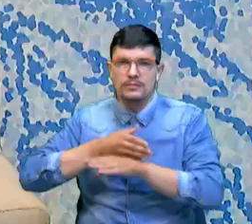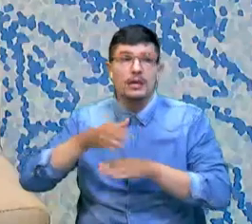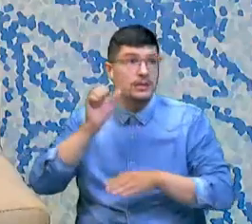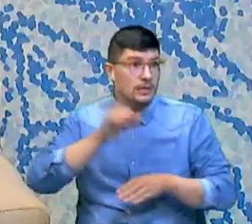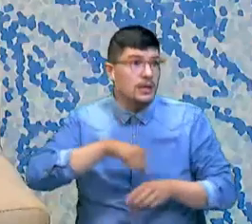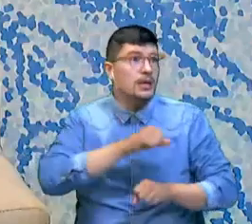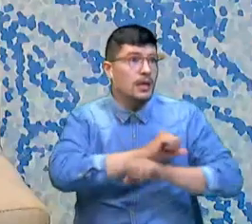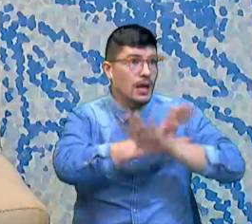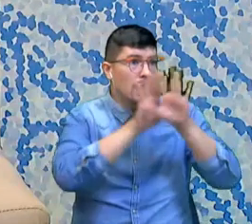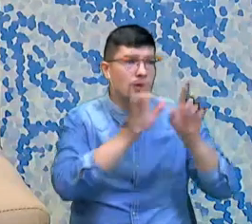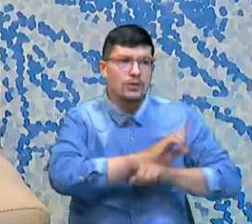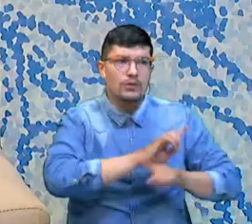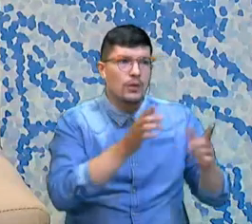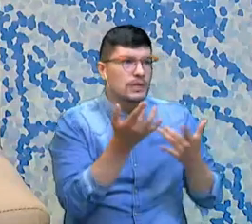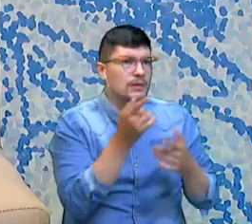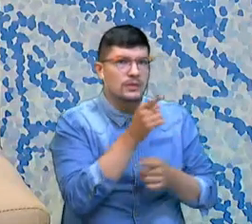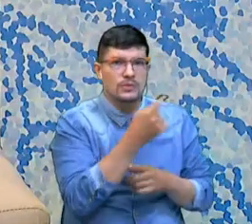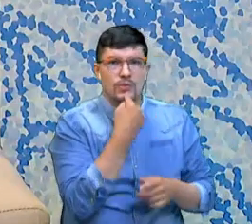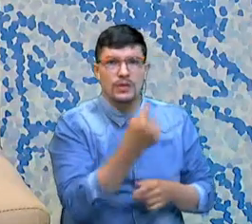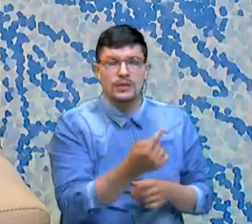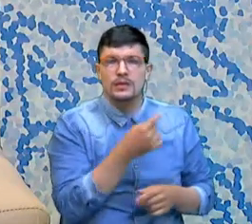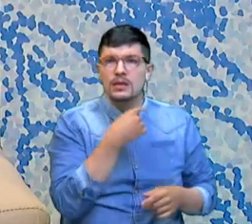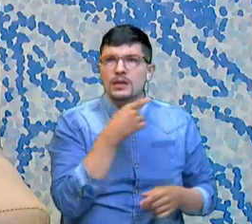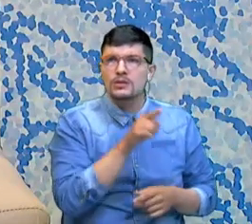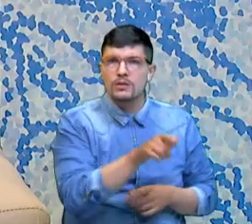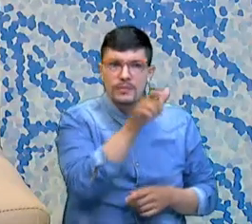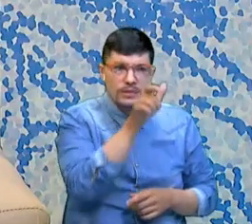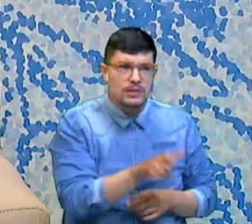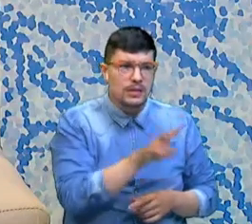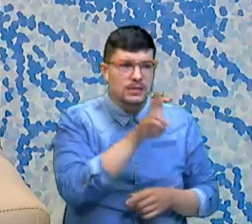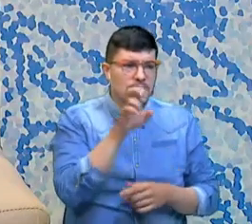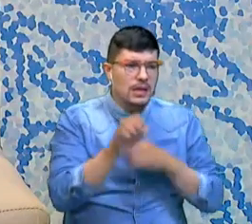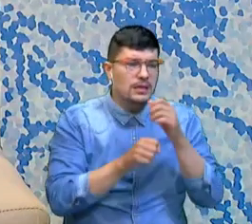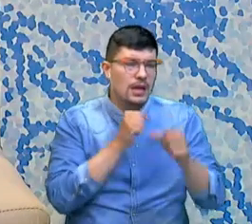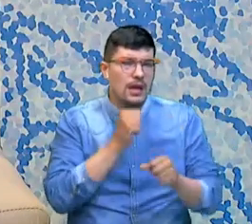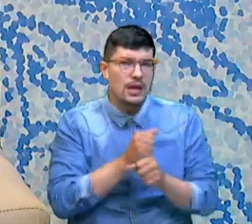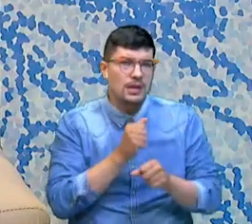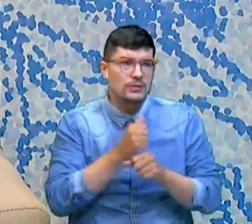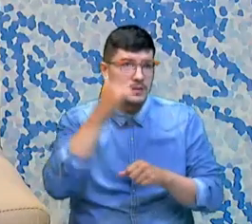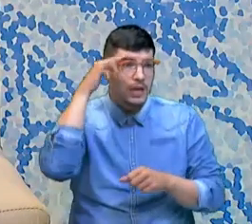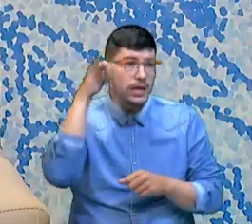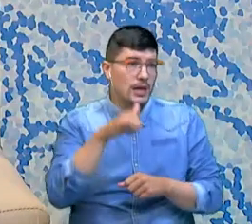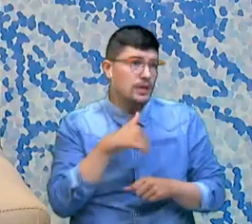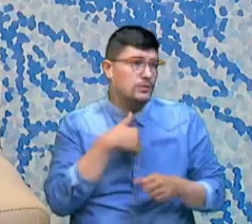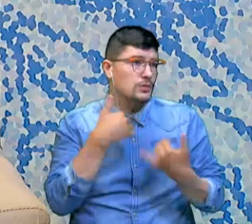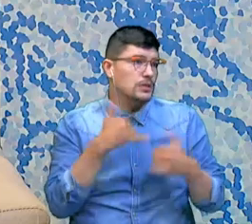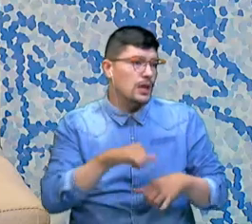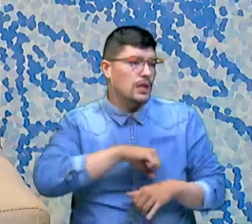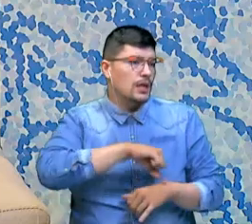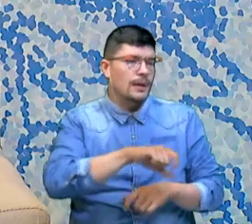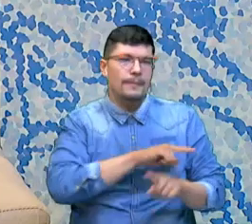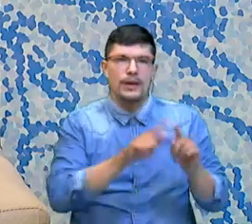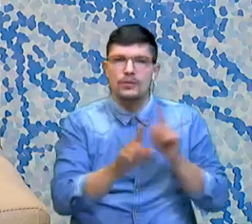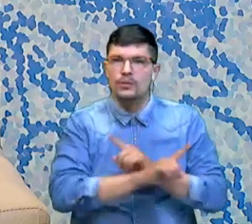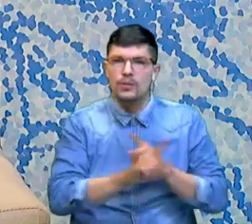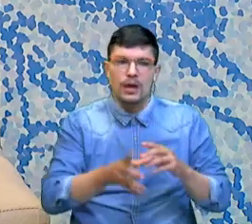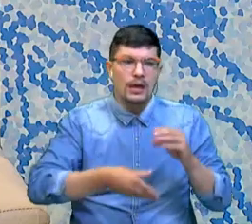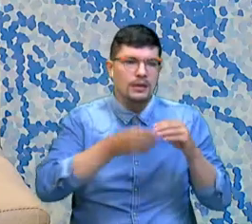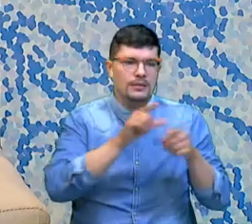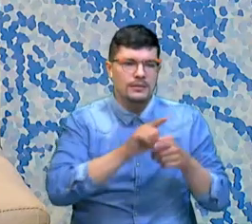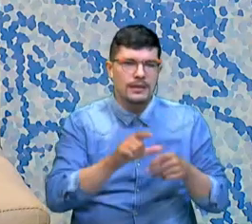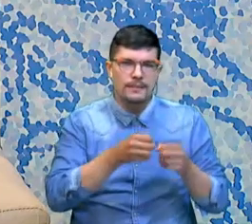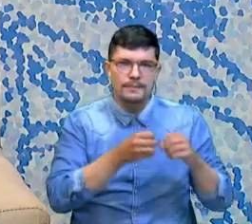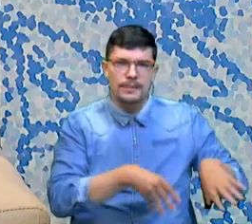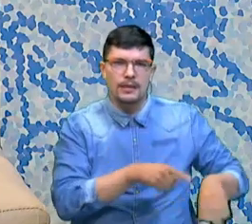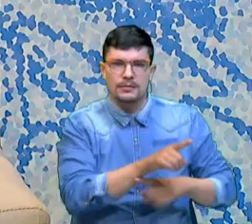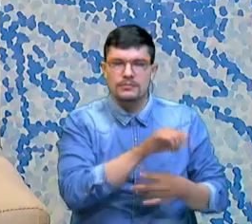porque no esperar, como dice usted, ya una persona de 70 años que cree que tiene su derecho y resulta que no le aparecen las semanas, pues